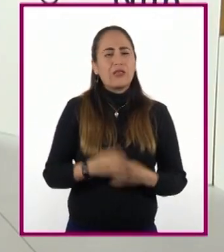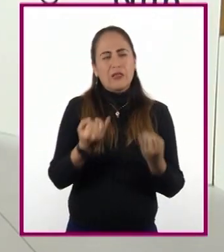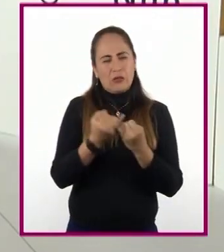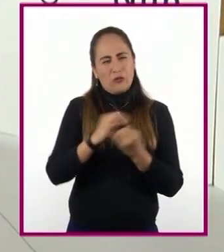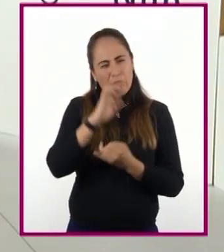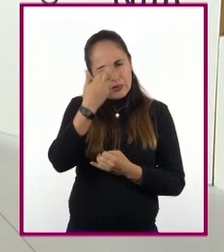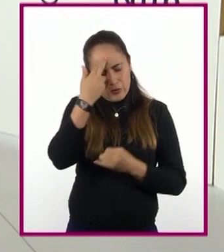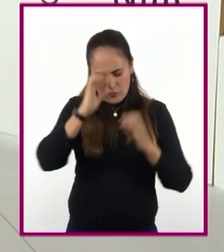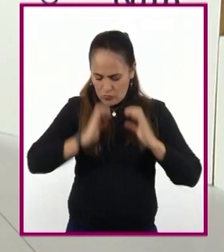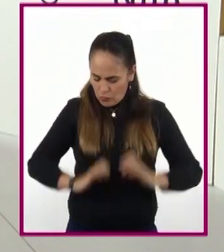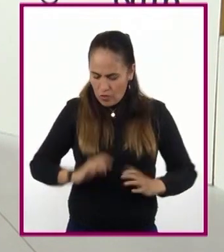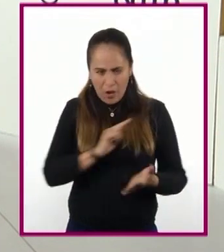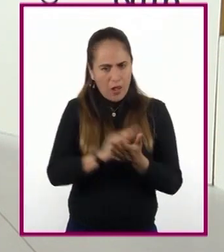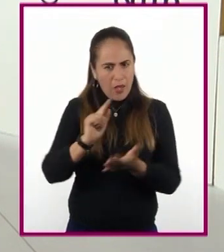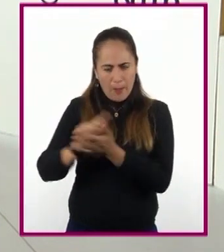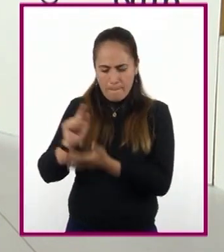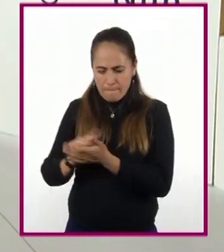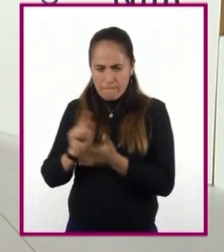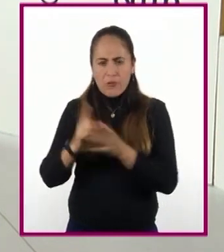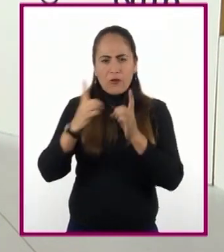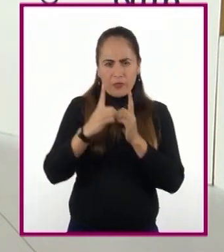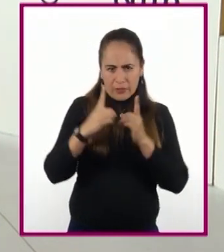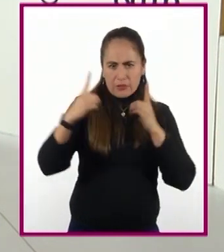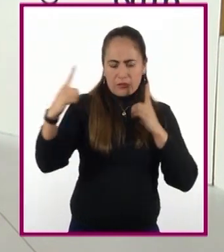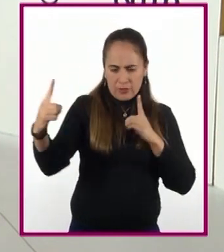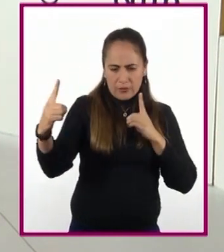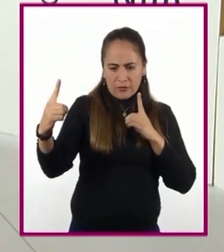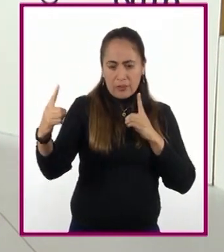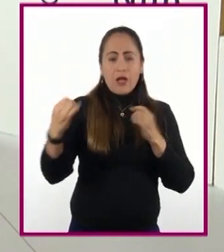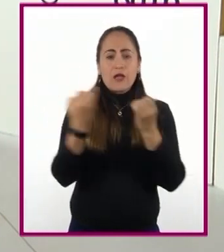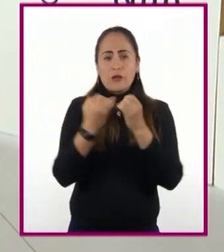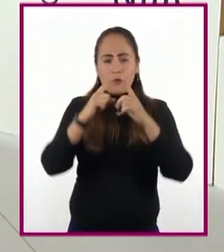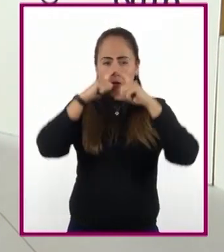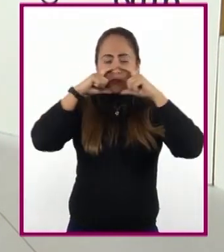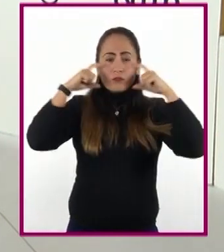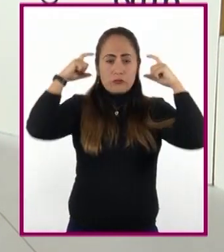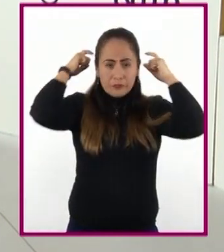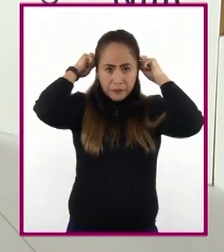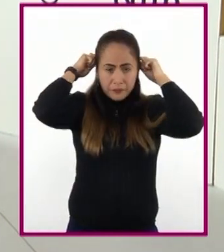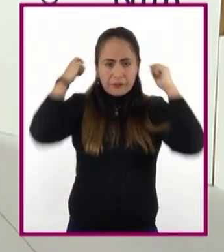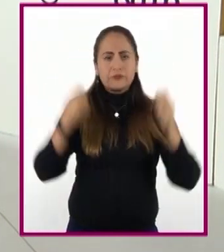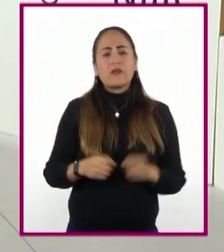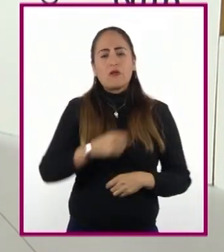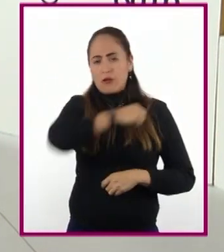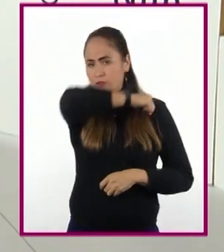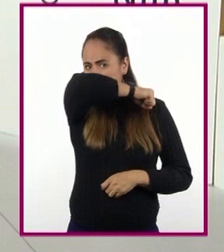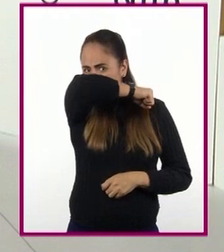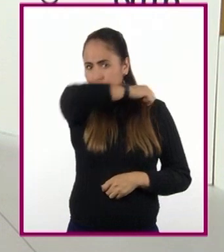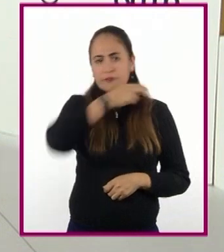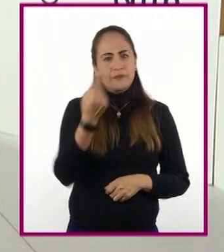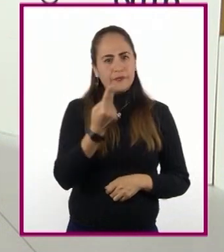higiene, mantener la sana distancia y usar cubrebocas, además del estornudo de